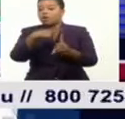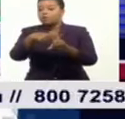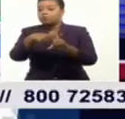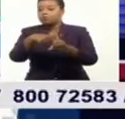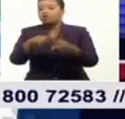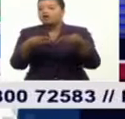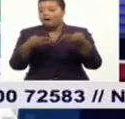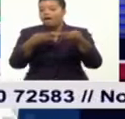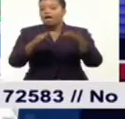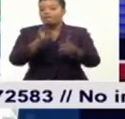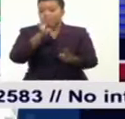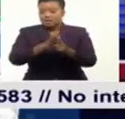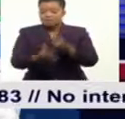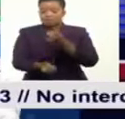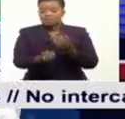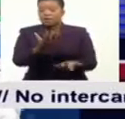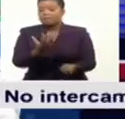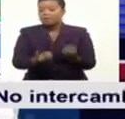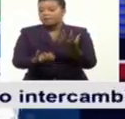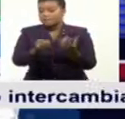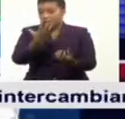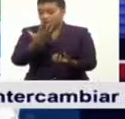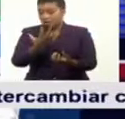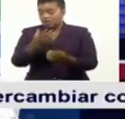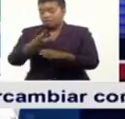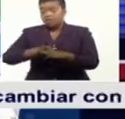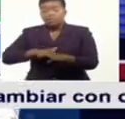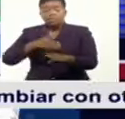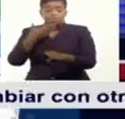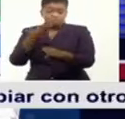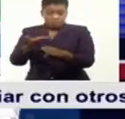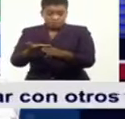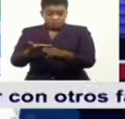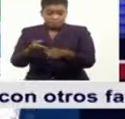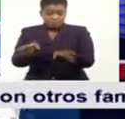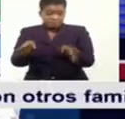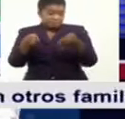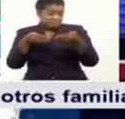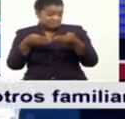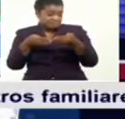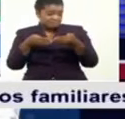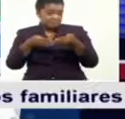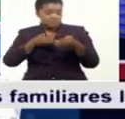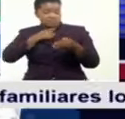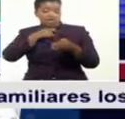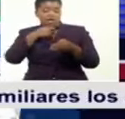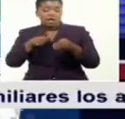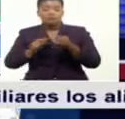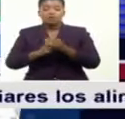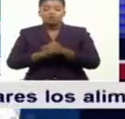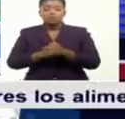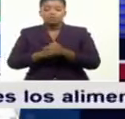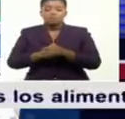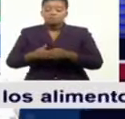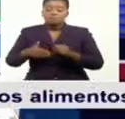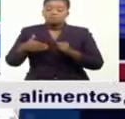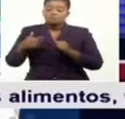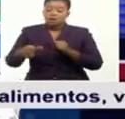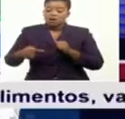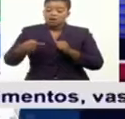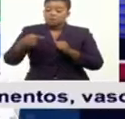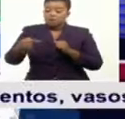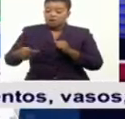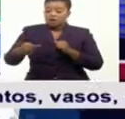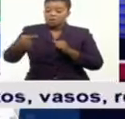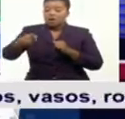transmisión en un centro de trabajo, en una comunidad. Y se cierra después de haber transcurrido un periodo de